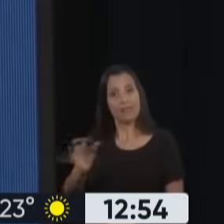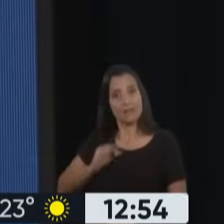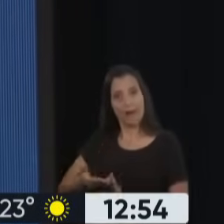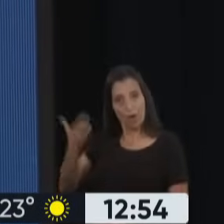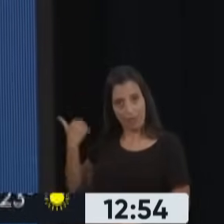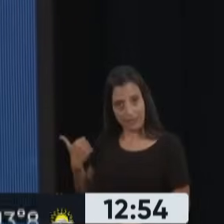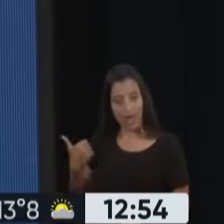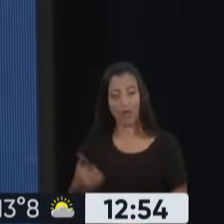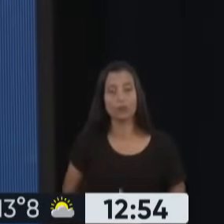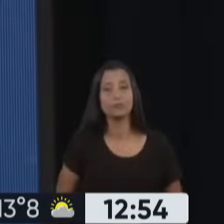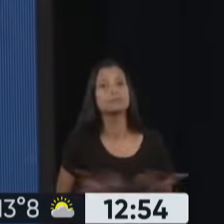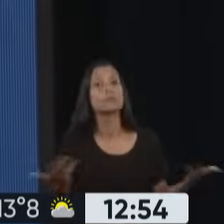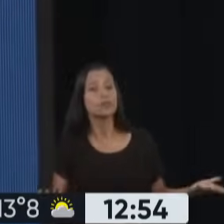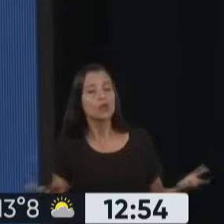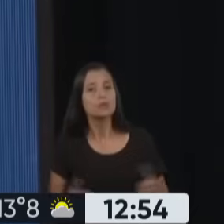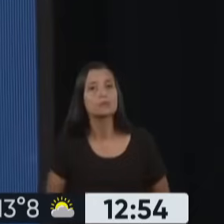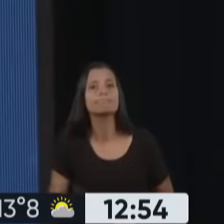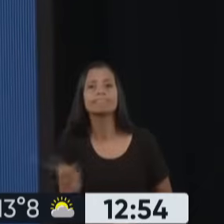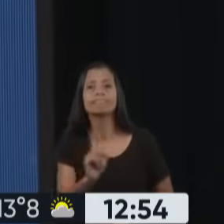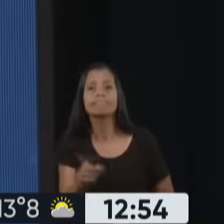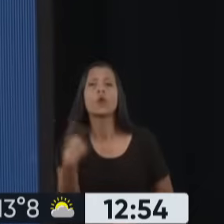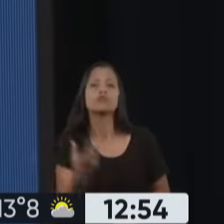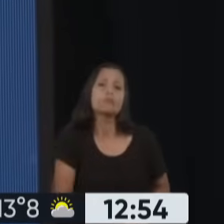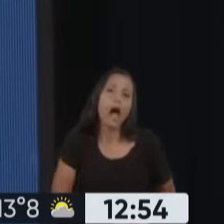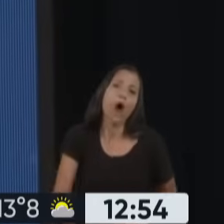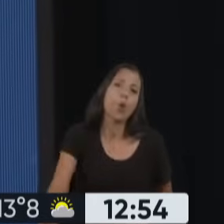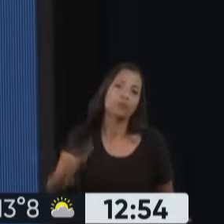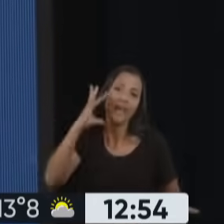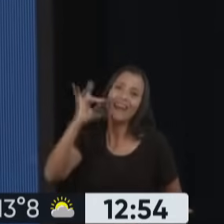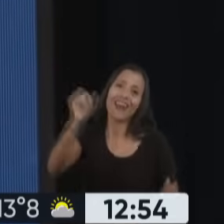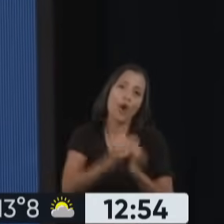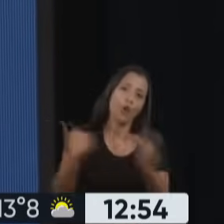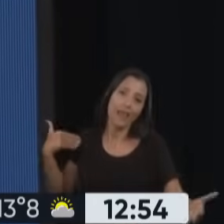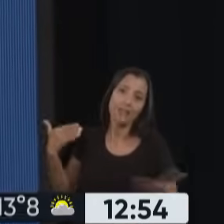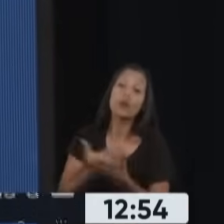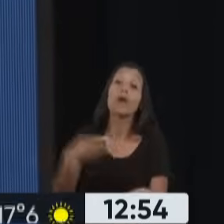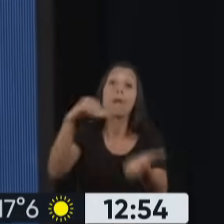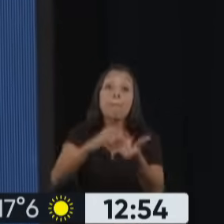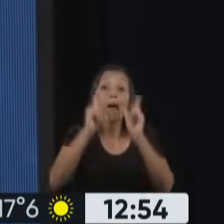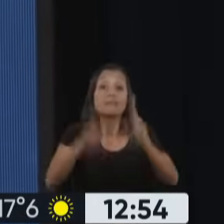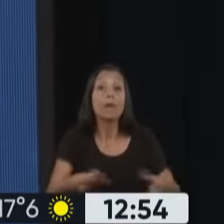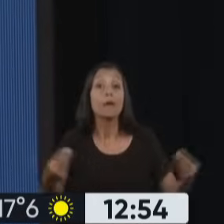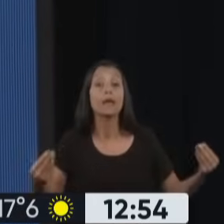anterior. Con lo cual no solo que hicimos el ajuste más grande de la historia, sino que además terminó